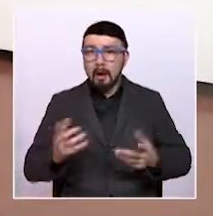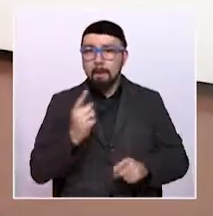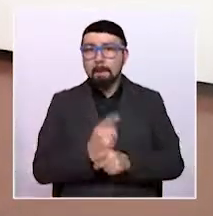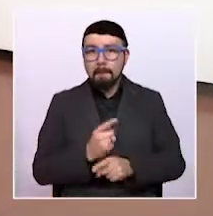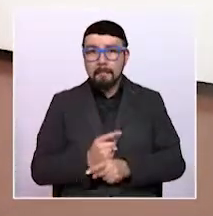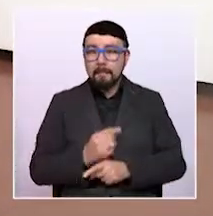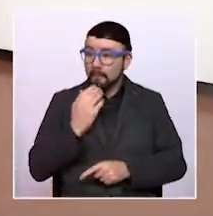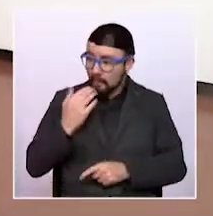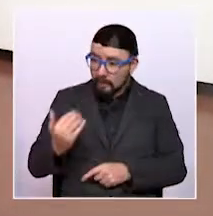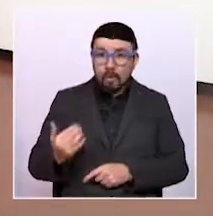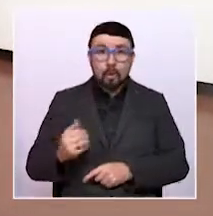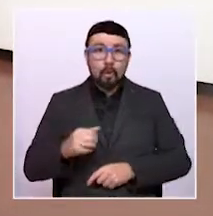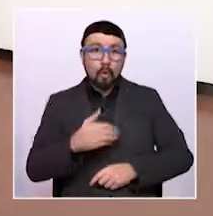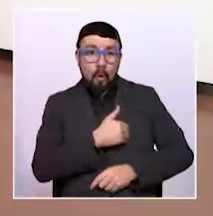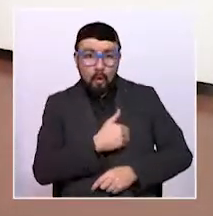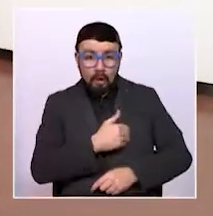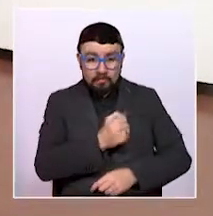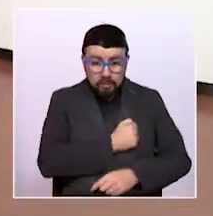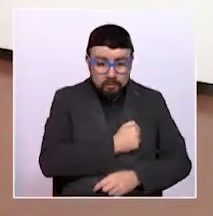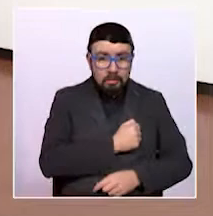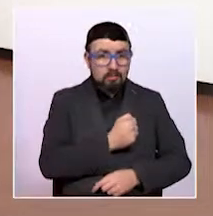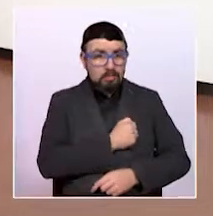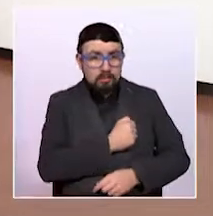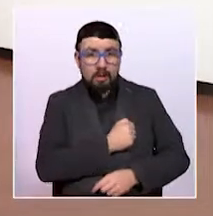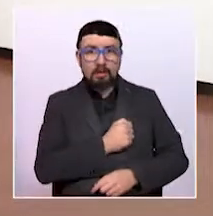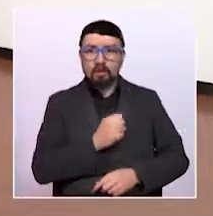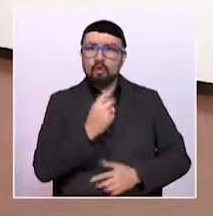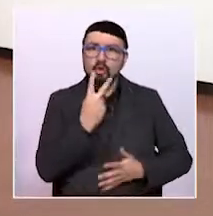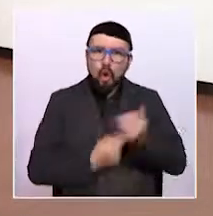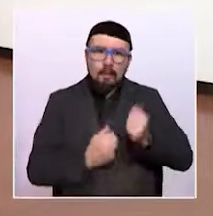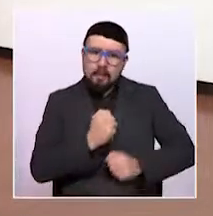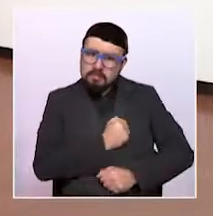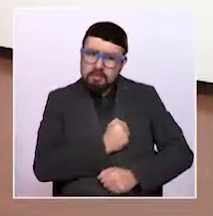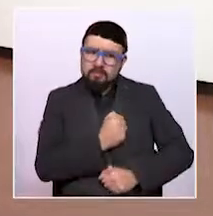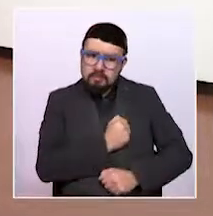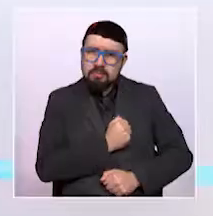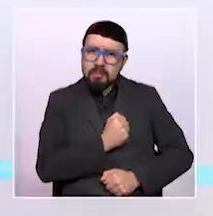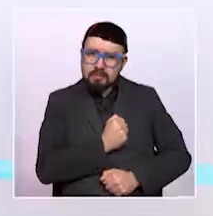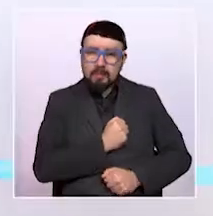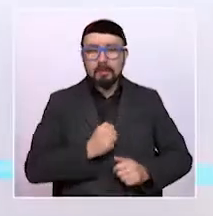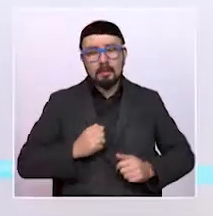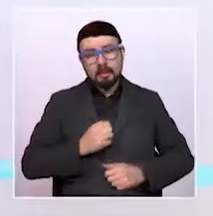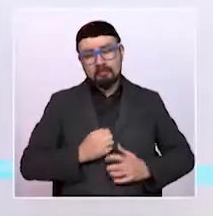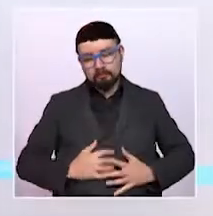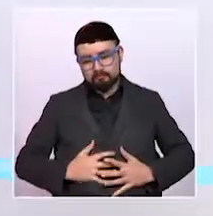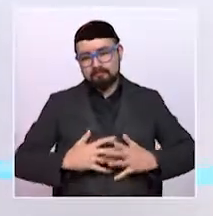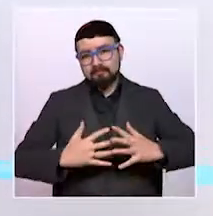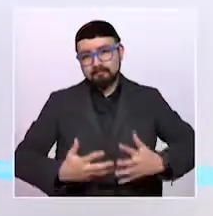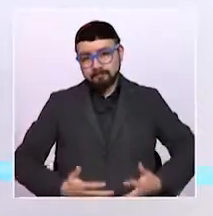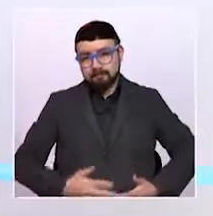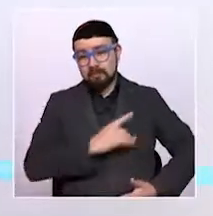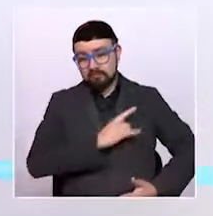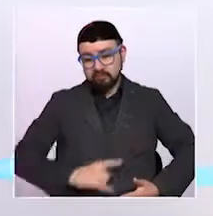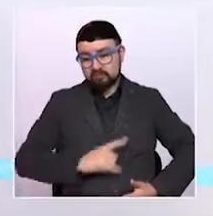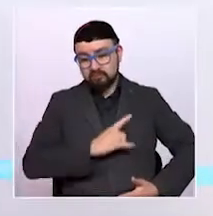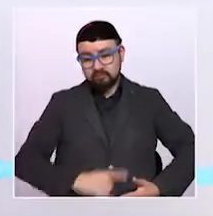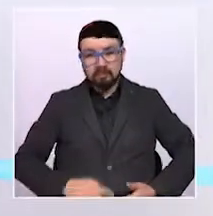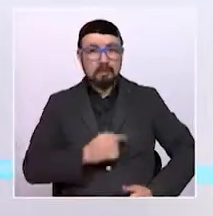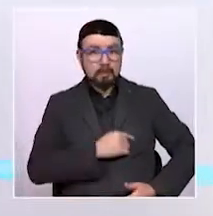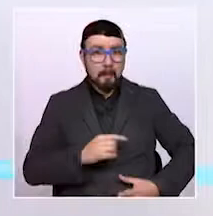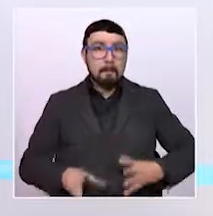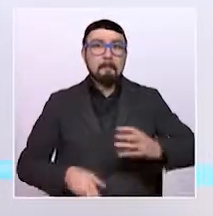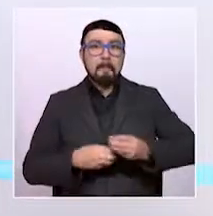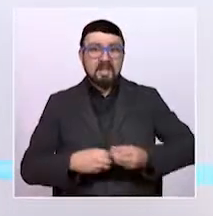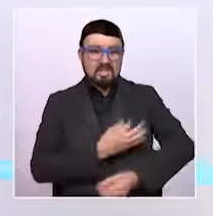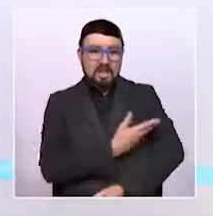corazón un corazón que tiene que trabajar por dos por ella y por su bebé es un corazón que llamémoslo así es un poquito más grande y tiene mucha más sangre se